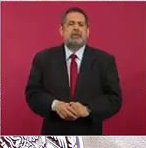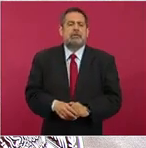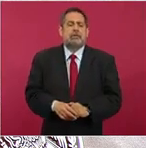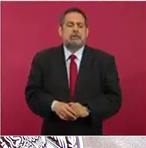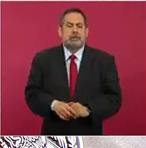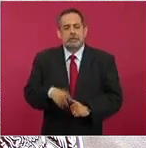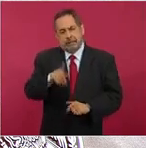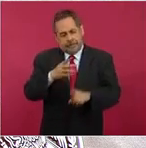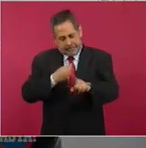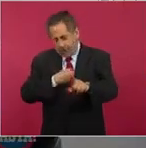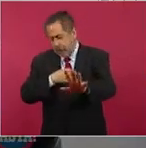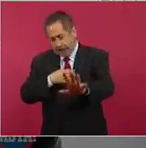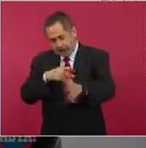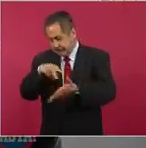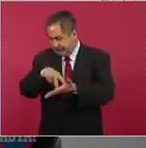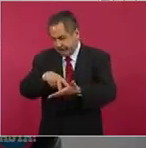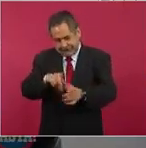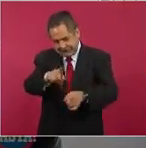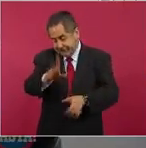Tú te aguantas porque…